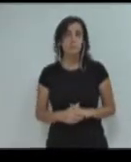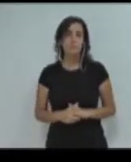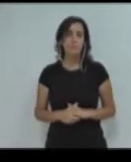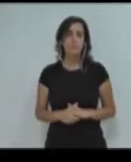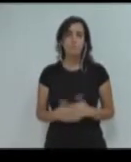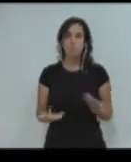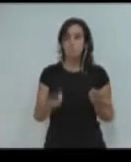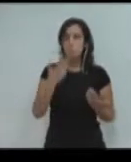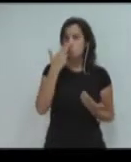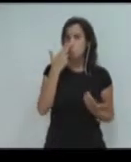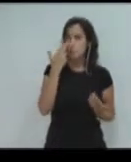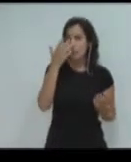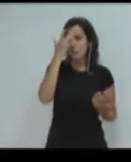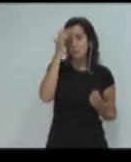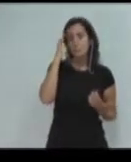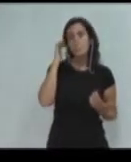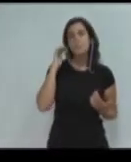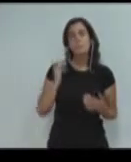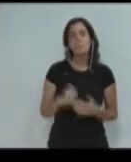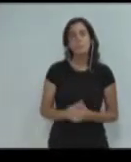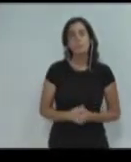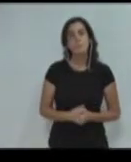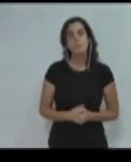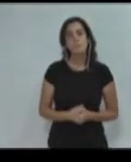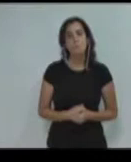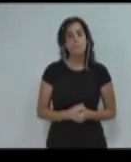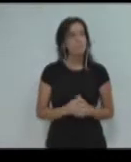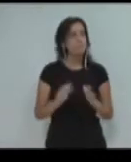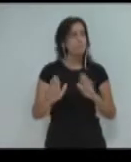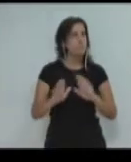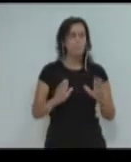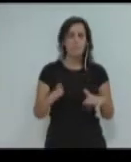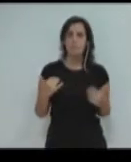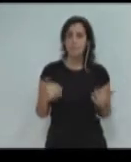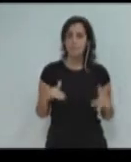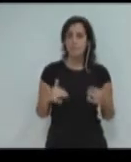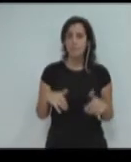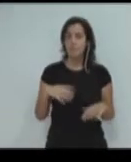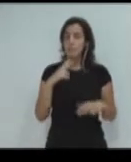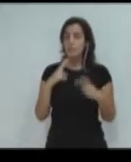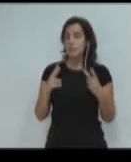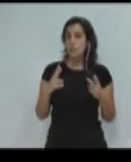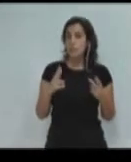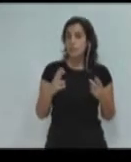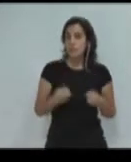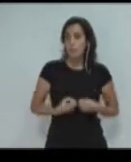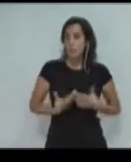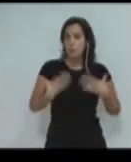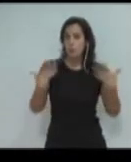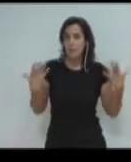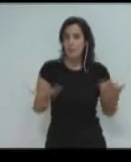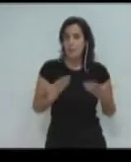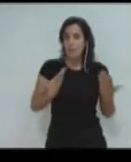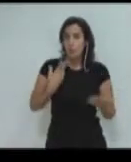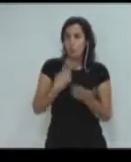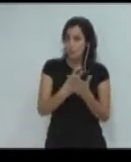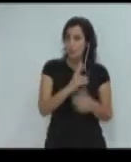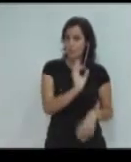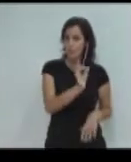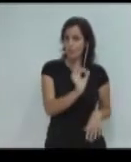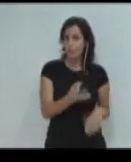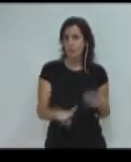Muy interesante. Sí, la verdad que es todo un mundo, yo creo que es apasionante, es apasionante y es un reto,